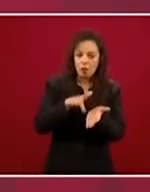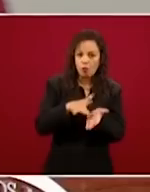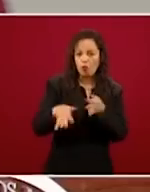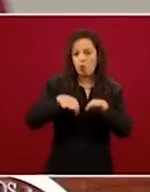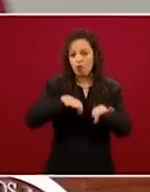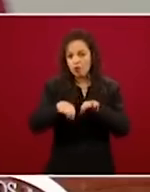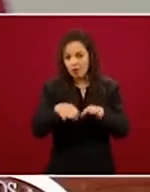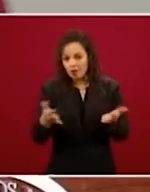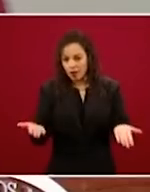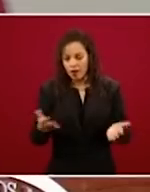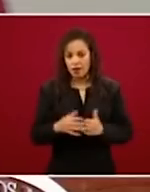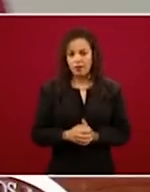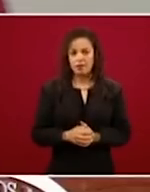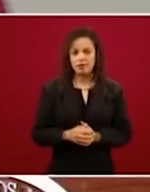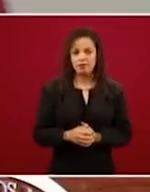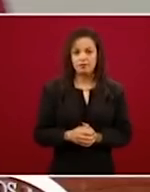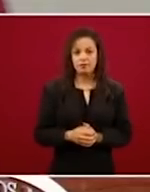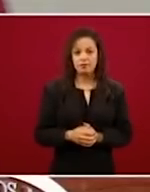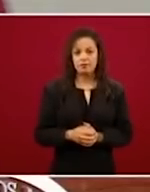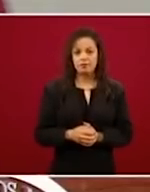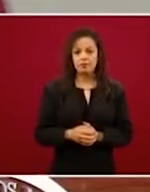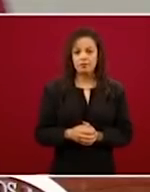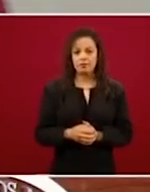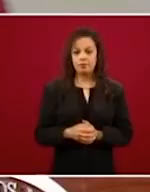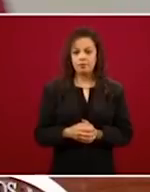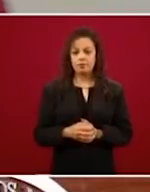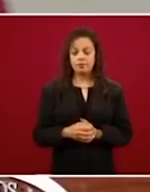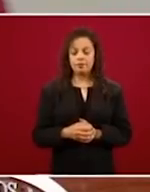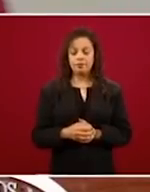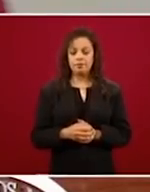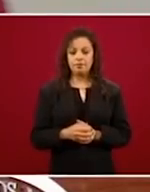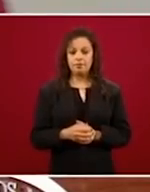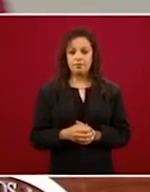y apoyarnos que se esté